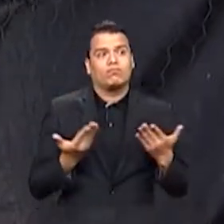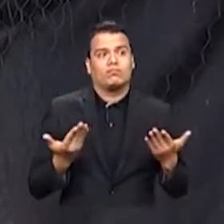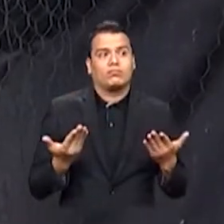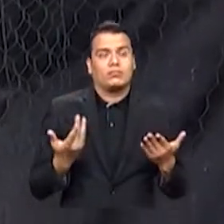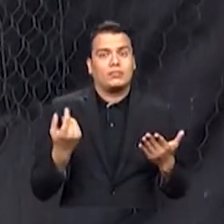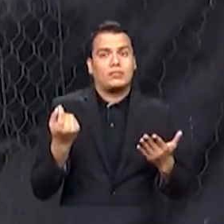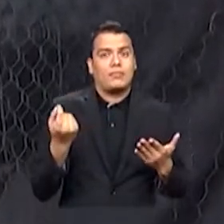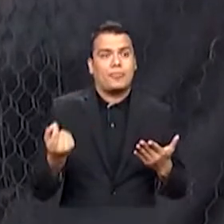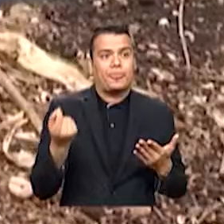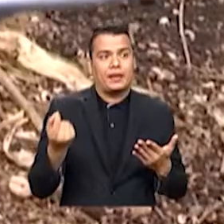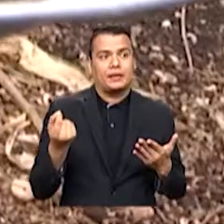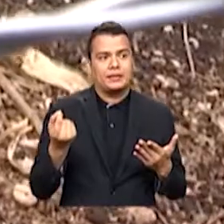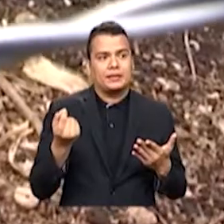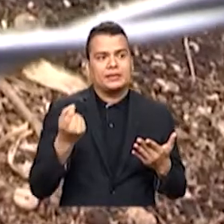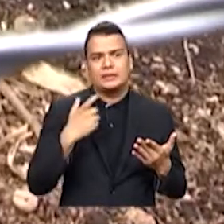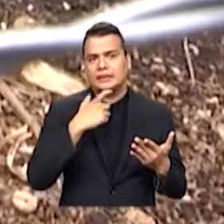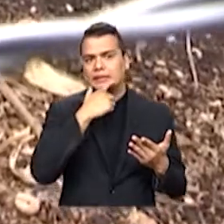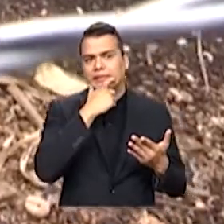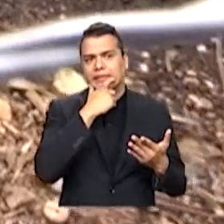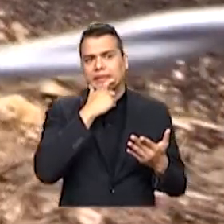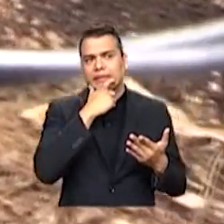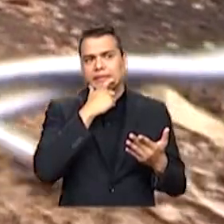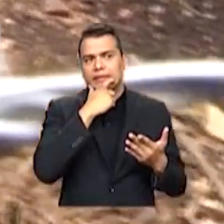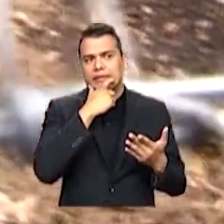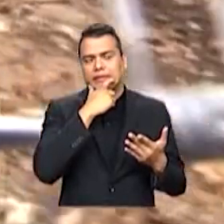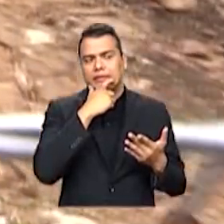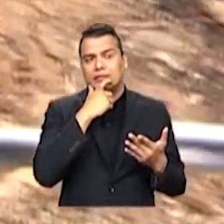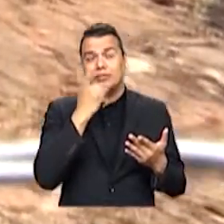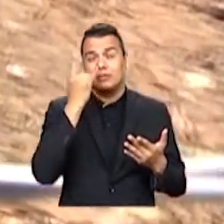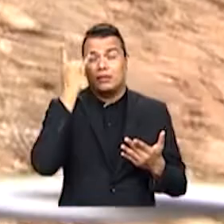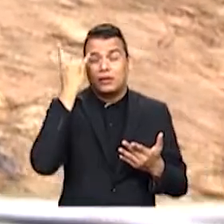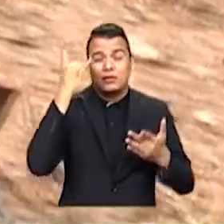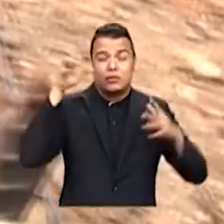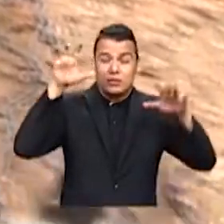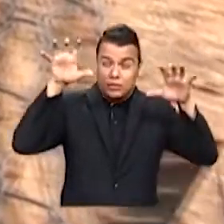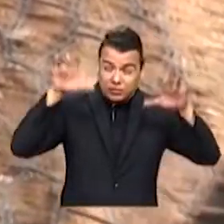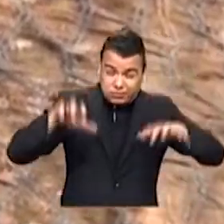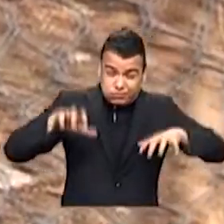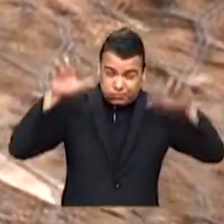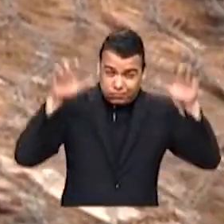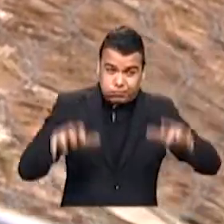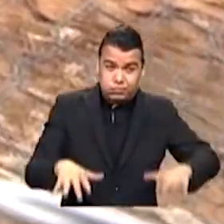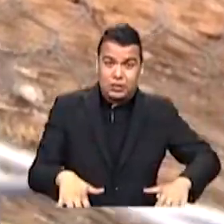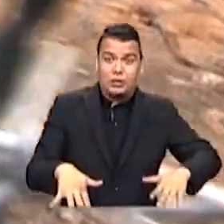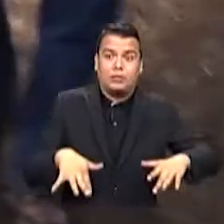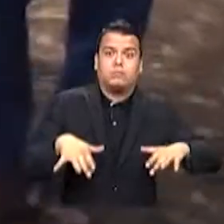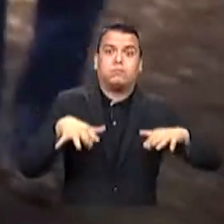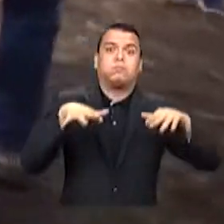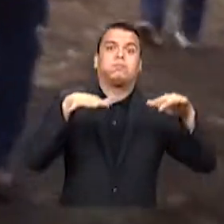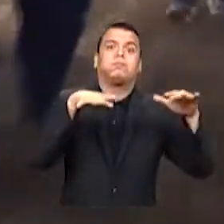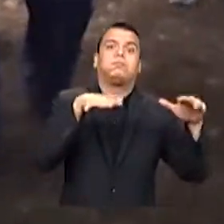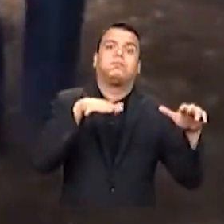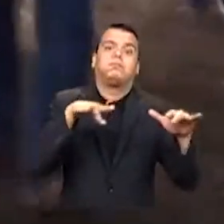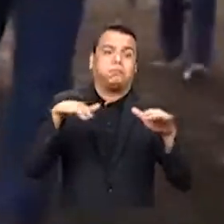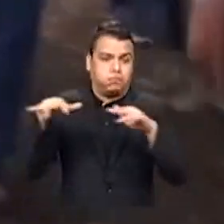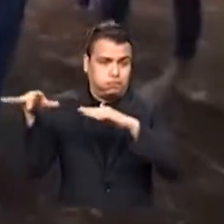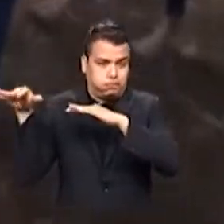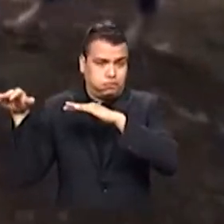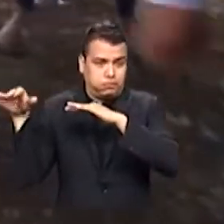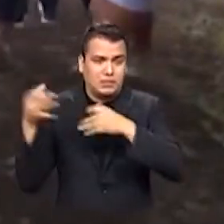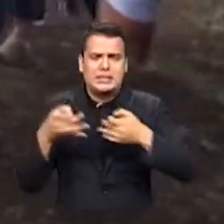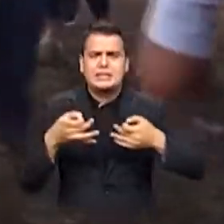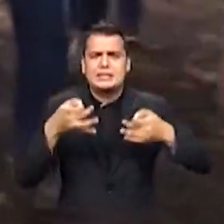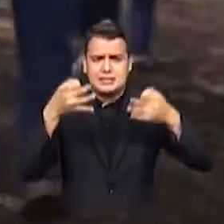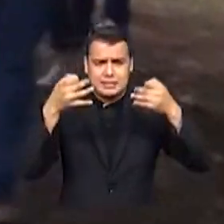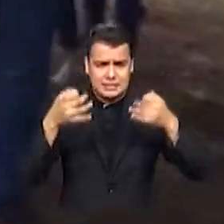alto. En un fenómeno de la Niña que se hubiese podido presentar, pues el riesgo de inundación de todo el